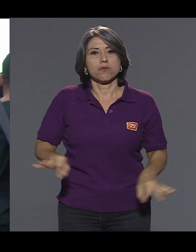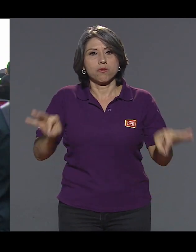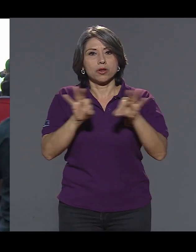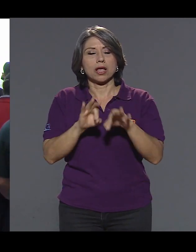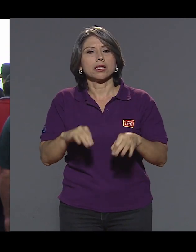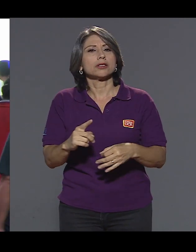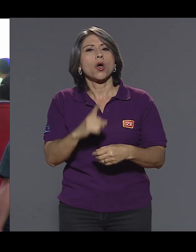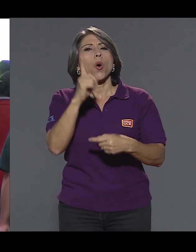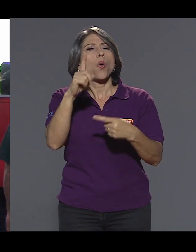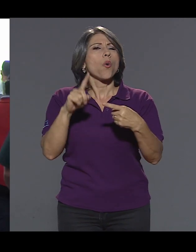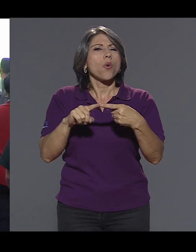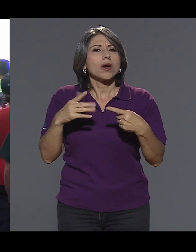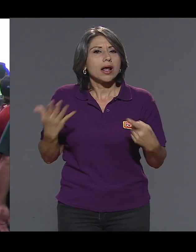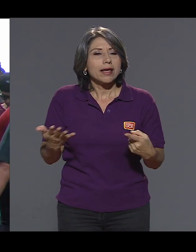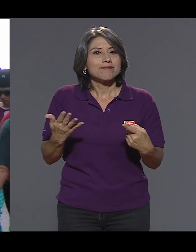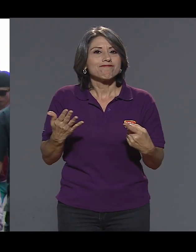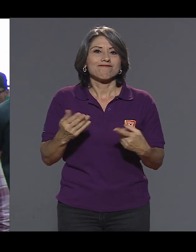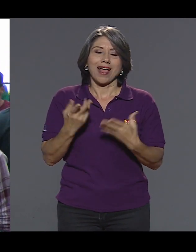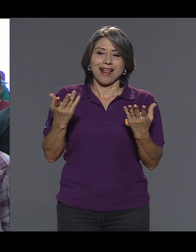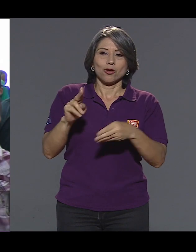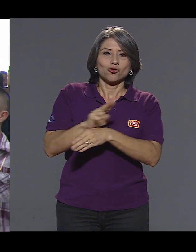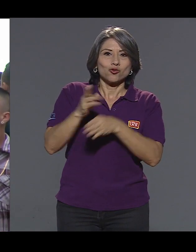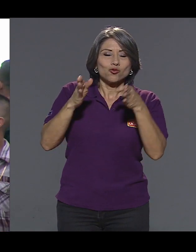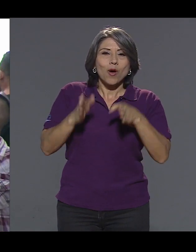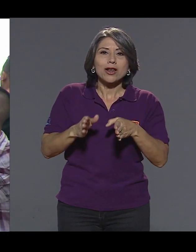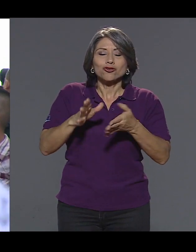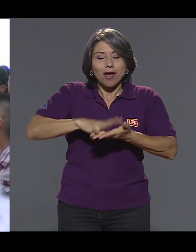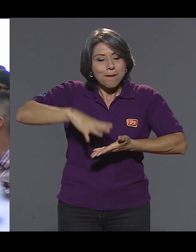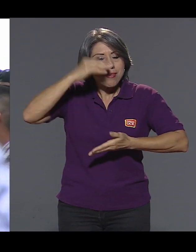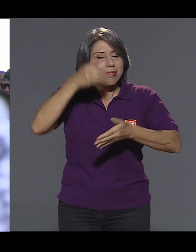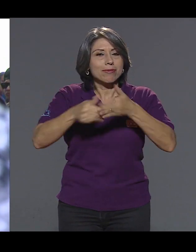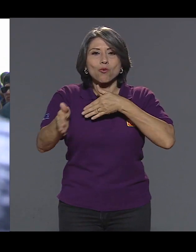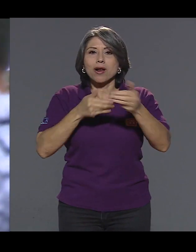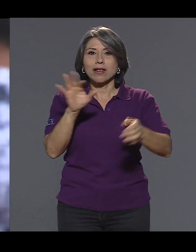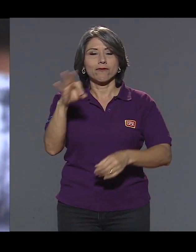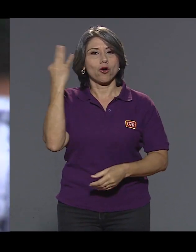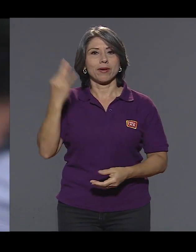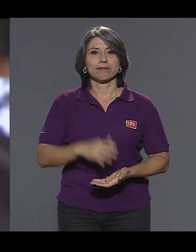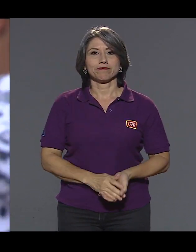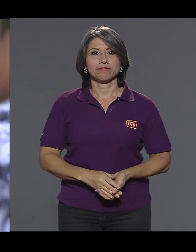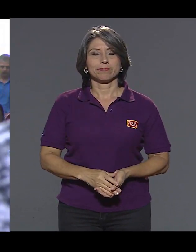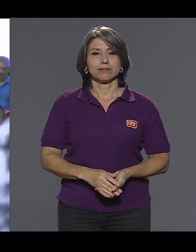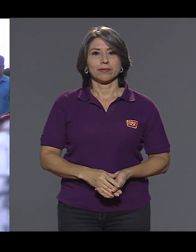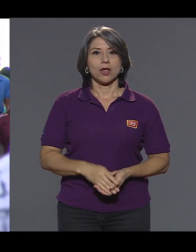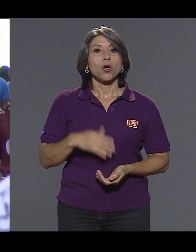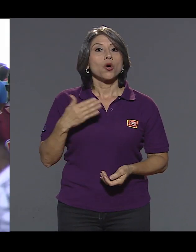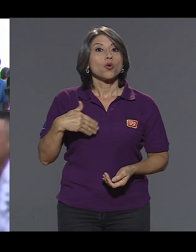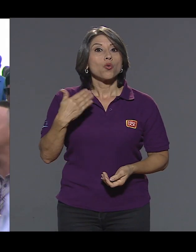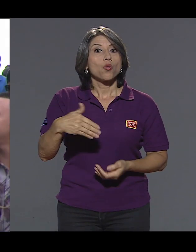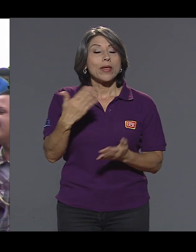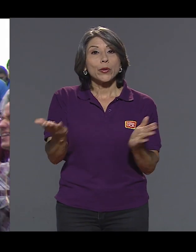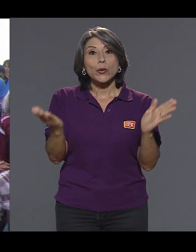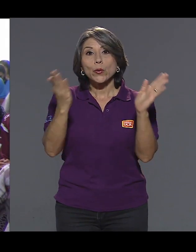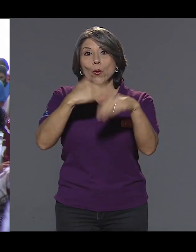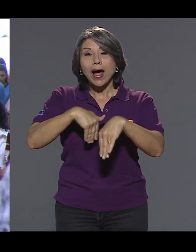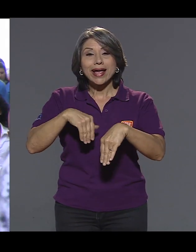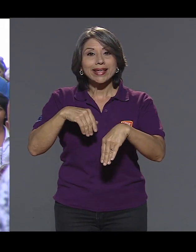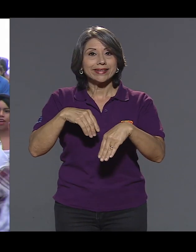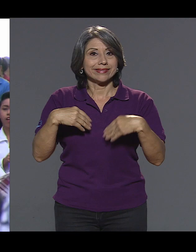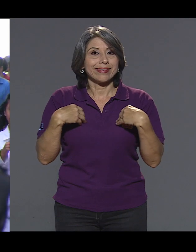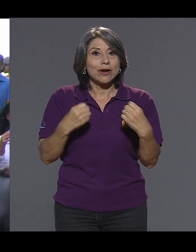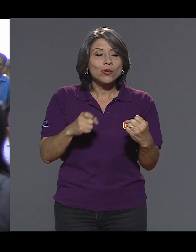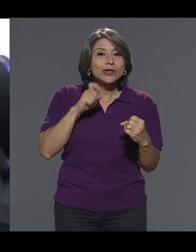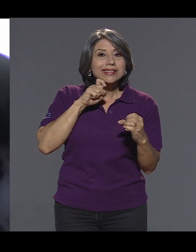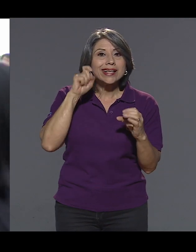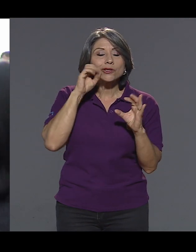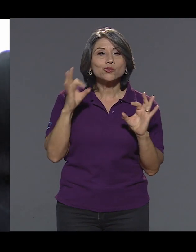de ellas es que los usuarios se educarán de cualquier forma. Cuando no hay salud sexual y reproductiva